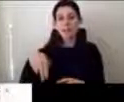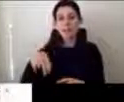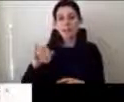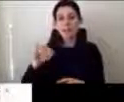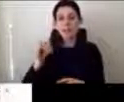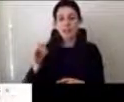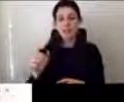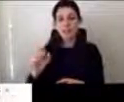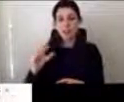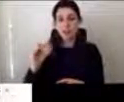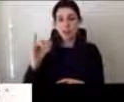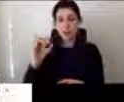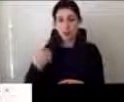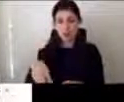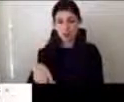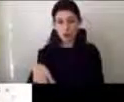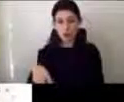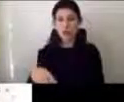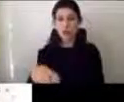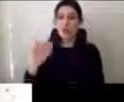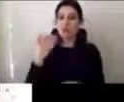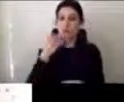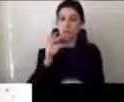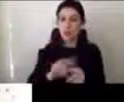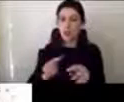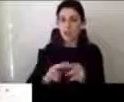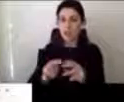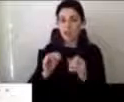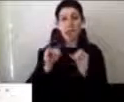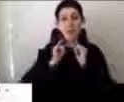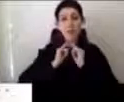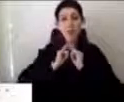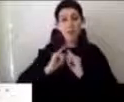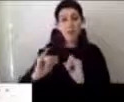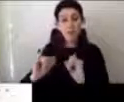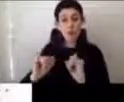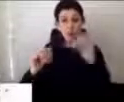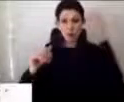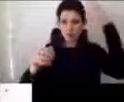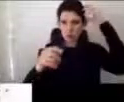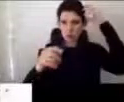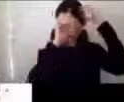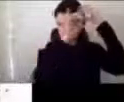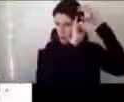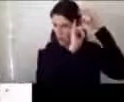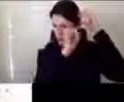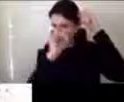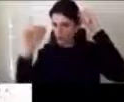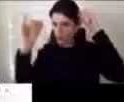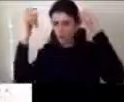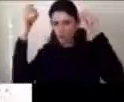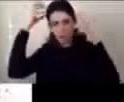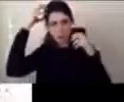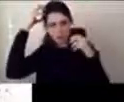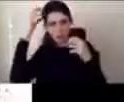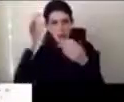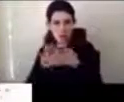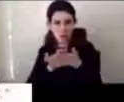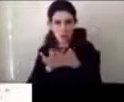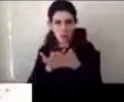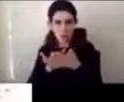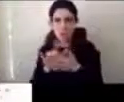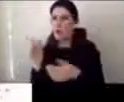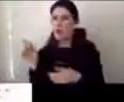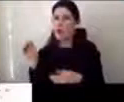sea este flujo de la información de un sector a otro sea mucho más eficiente.